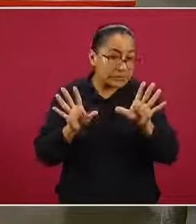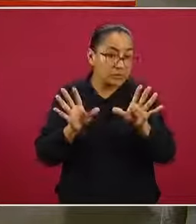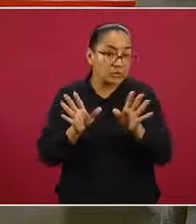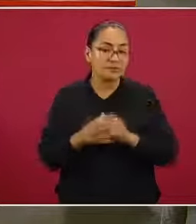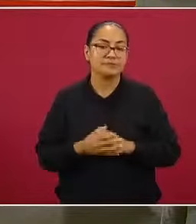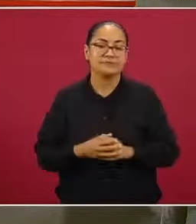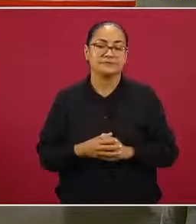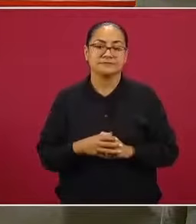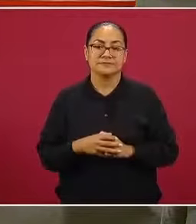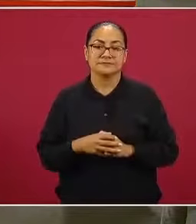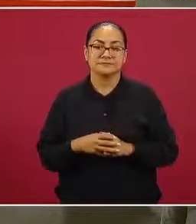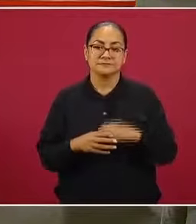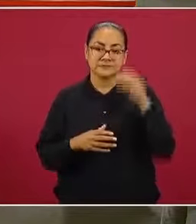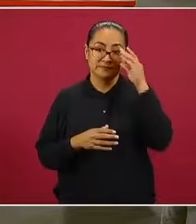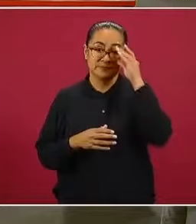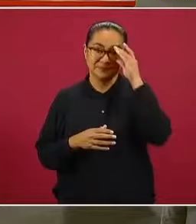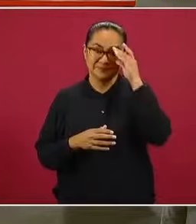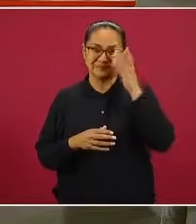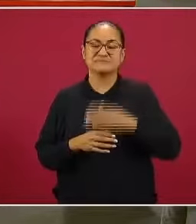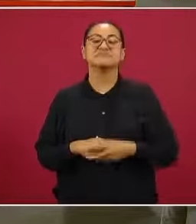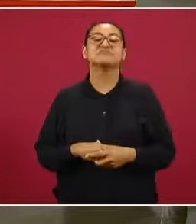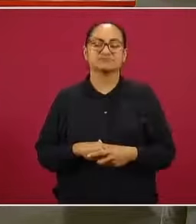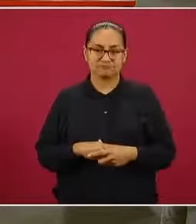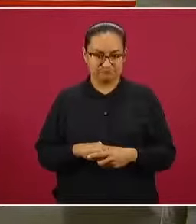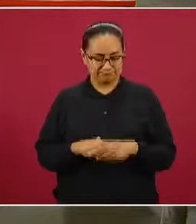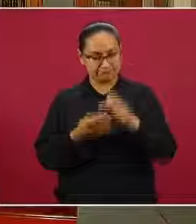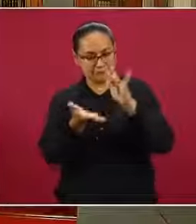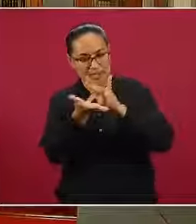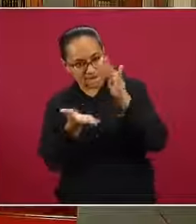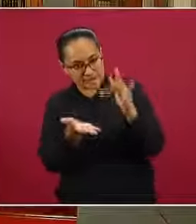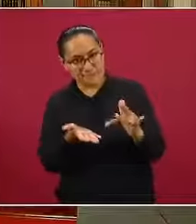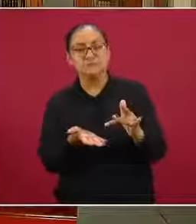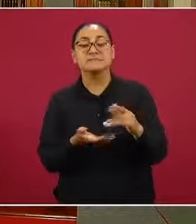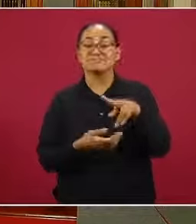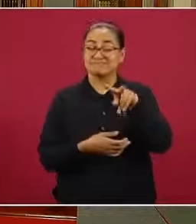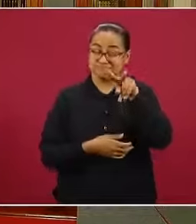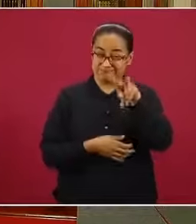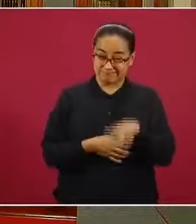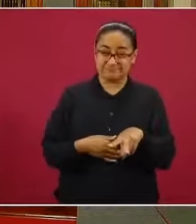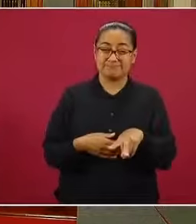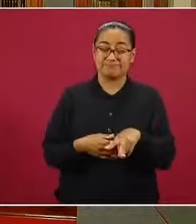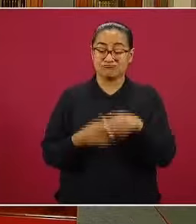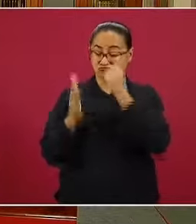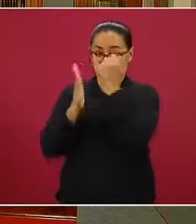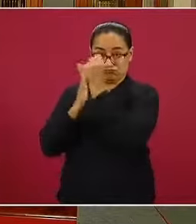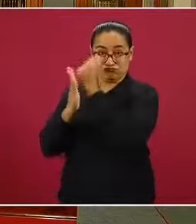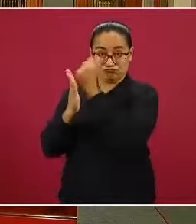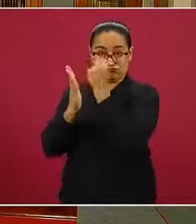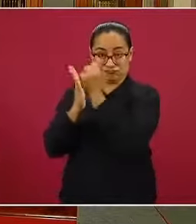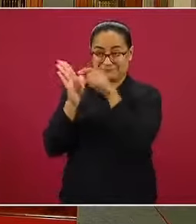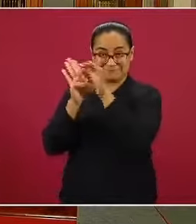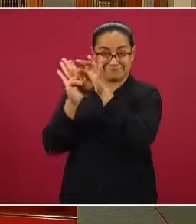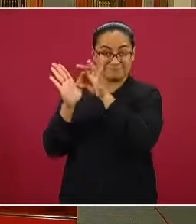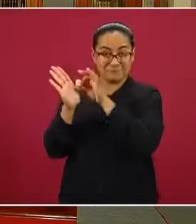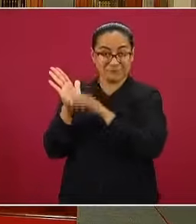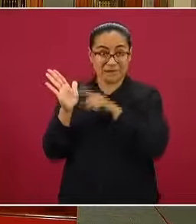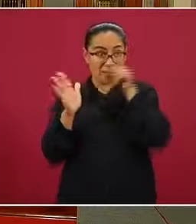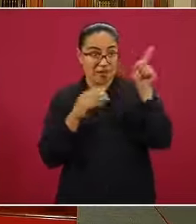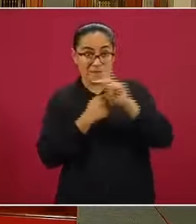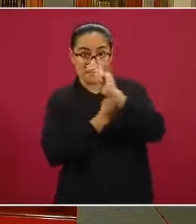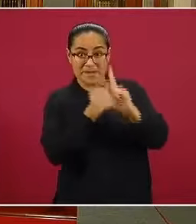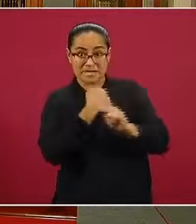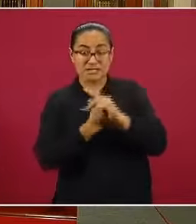Muchas gracias por la pregunta. Efectivamente, el etiquetado frontal que se estableció en Chile ya